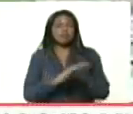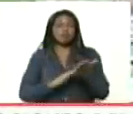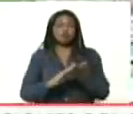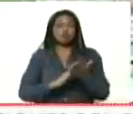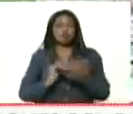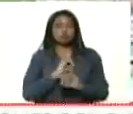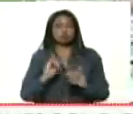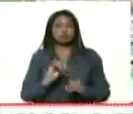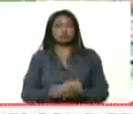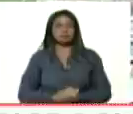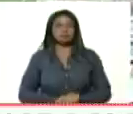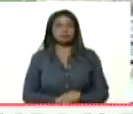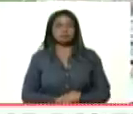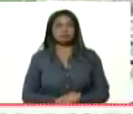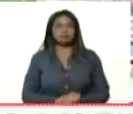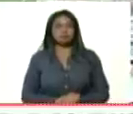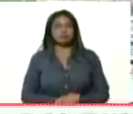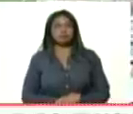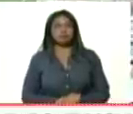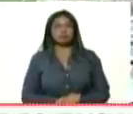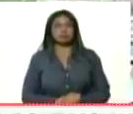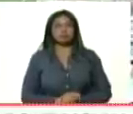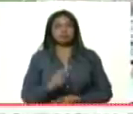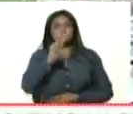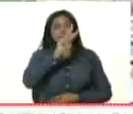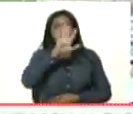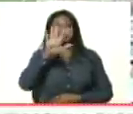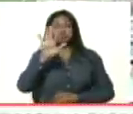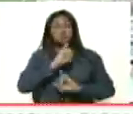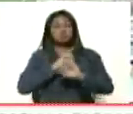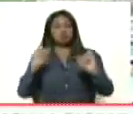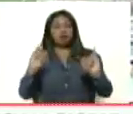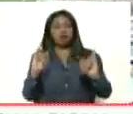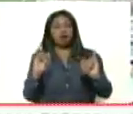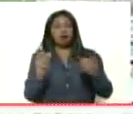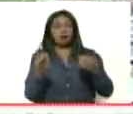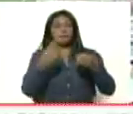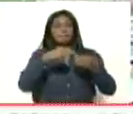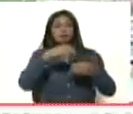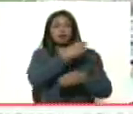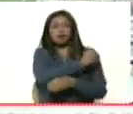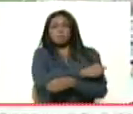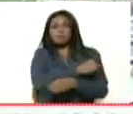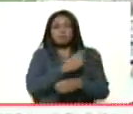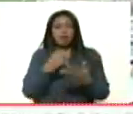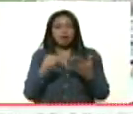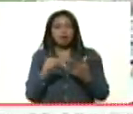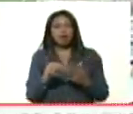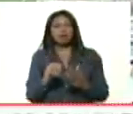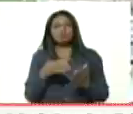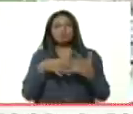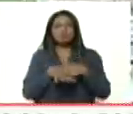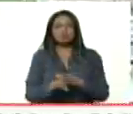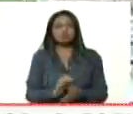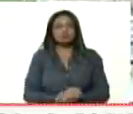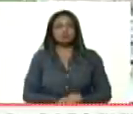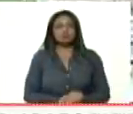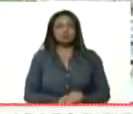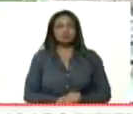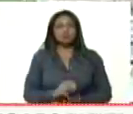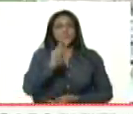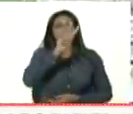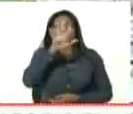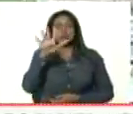recuperación. 25 ya están recluidos en un centro de diagnóstico integral, 25